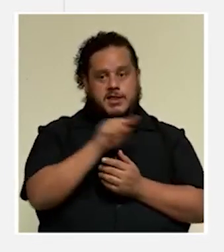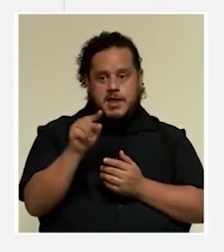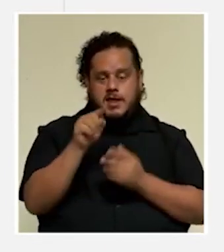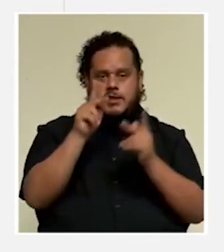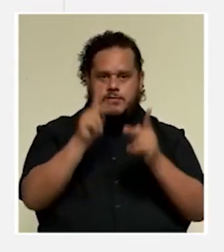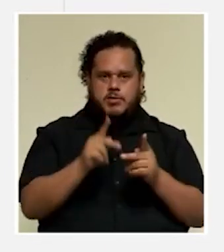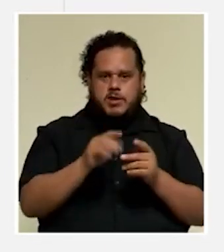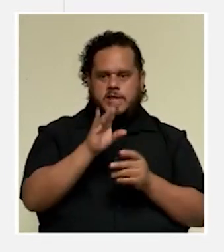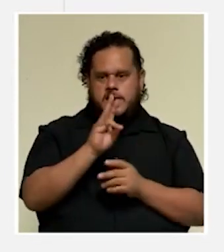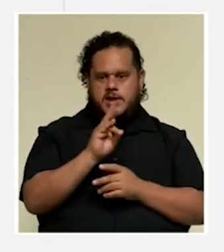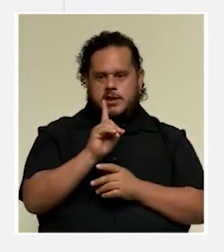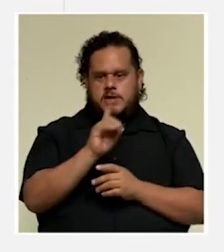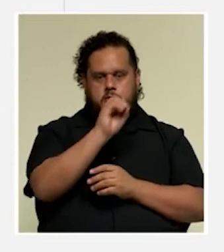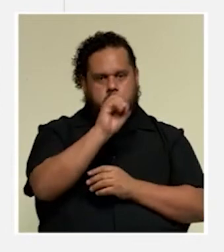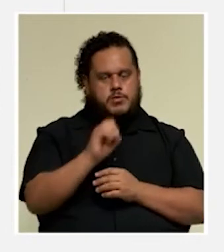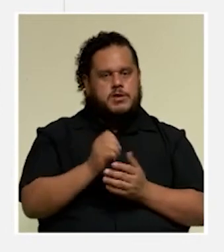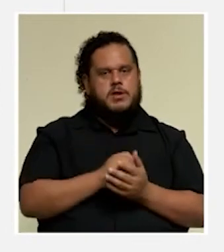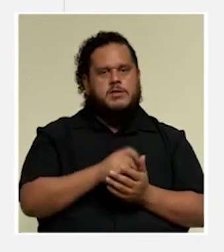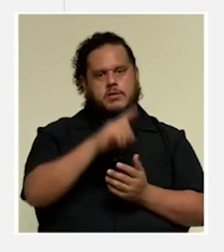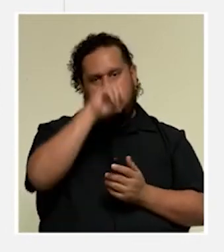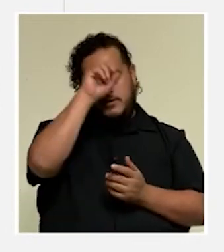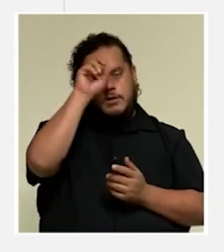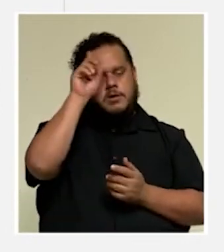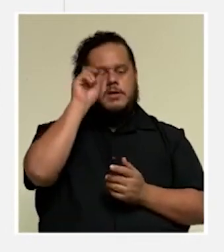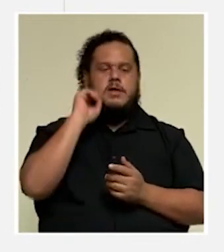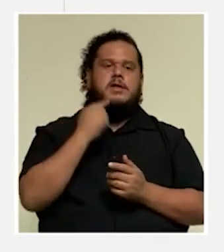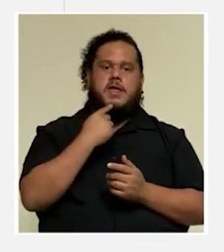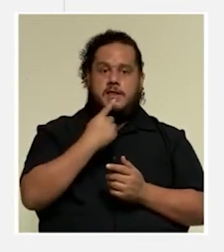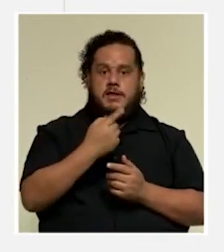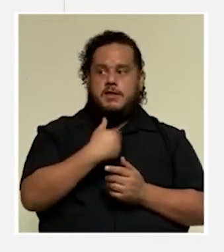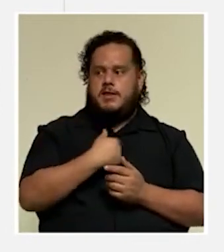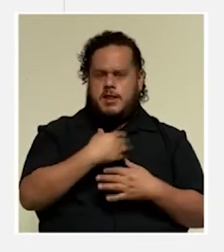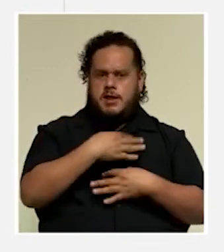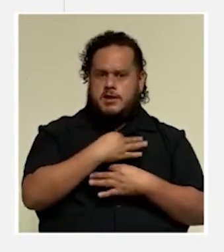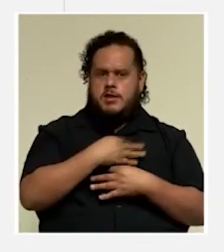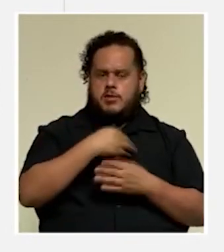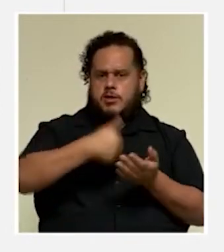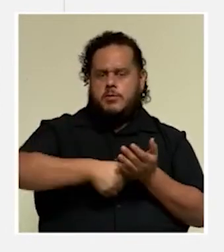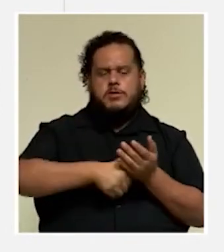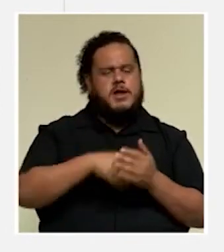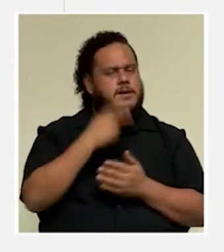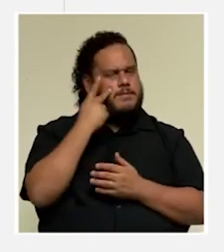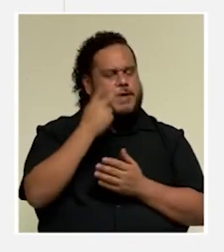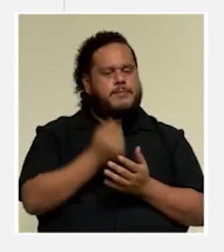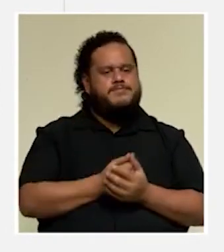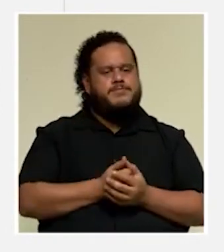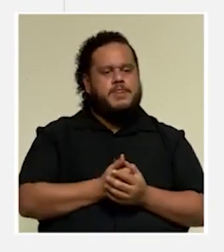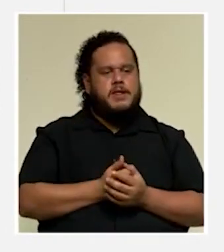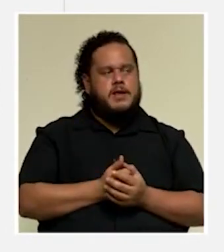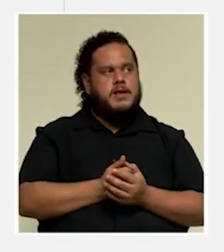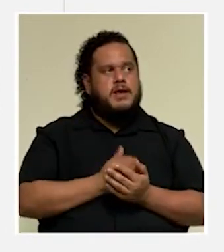del 71% que dicen tener intención de votar, nótese que estaríamos